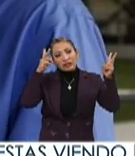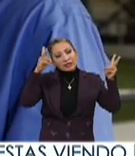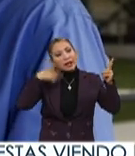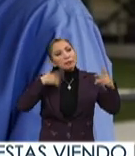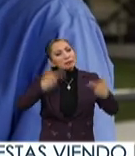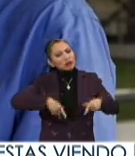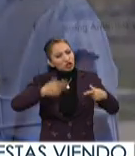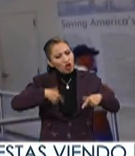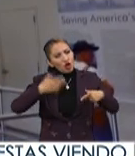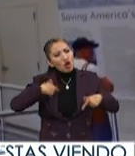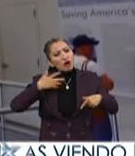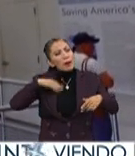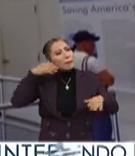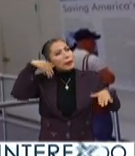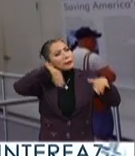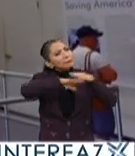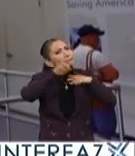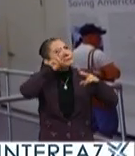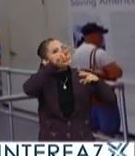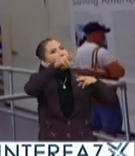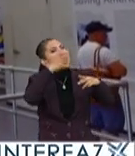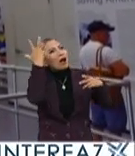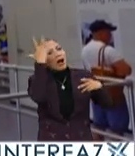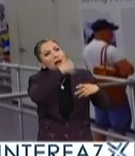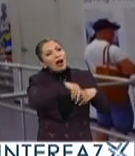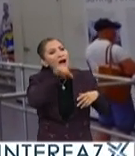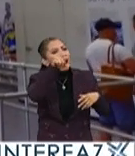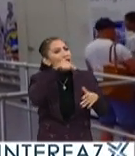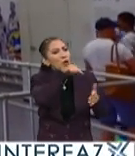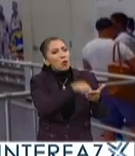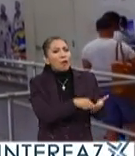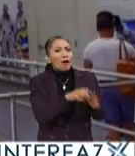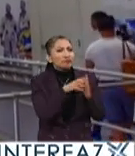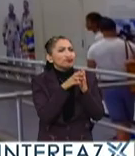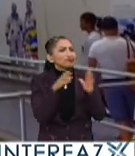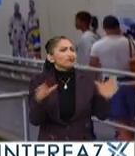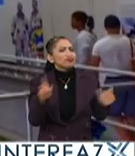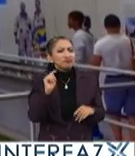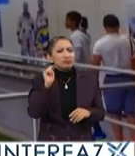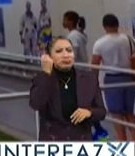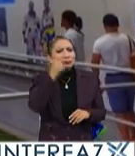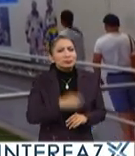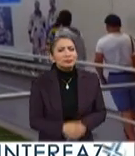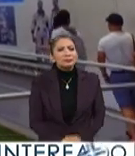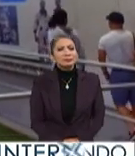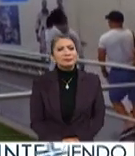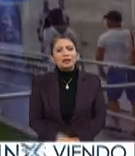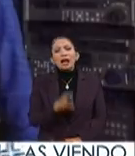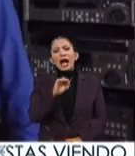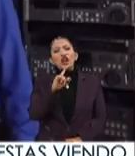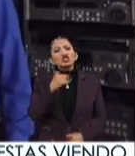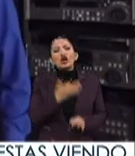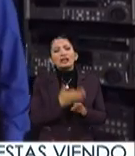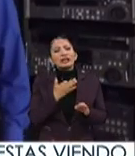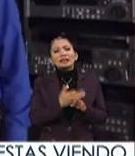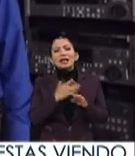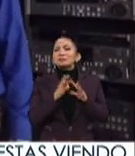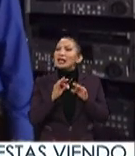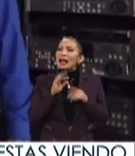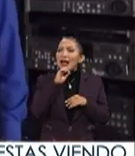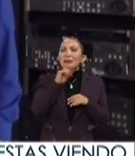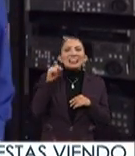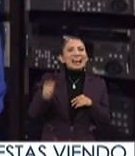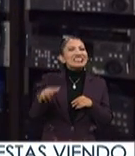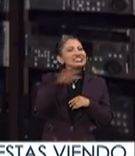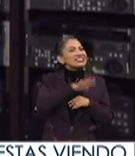donde el público puede venir a admirar esta gran proeza tecnológica. Carlos, ¿dónde estamos ahora? Explícanos, por favor,